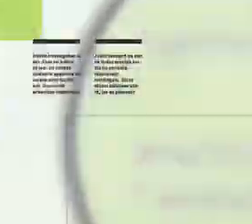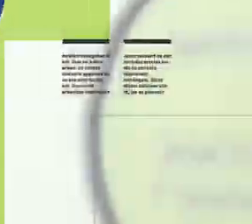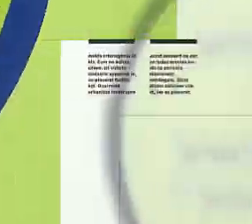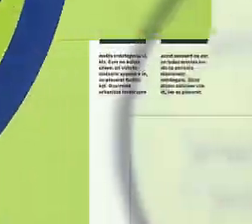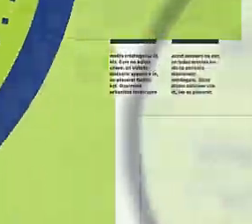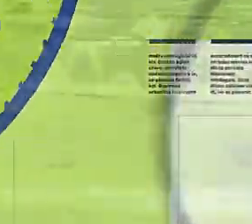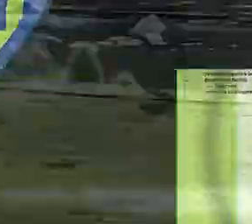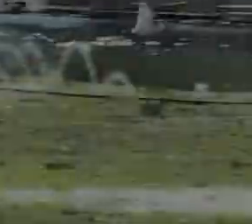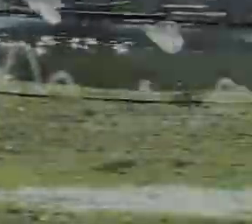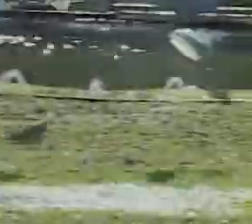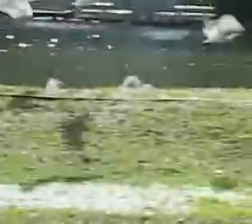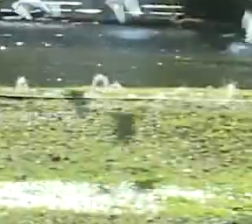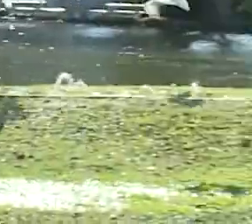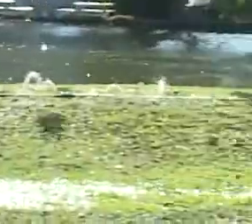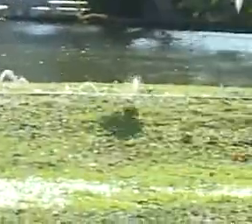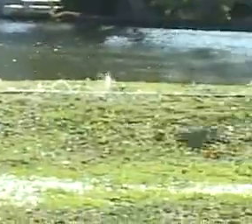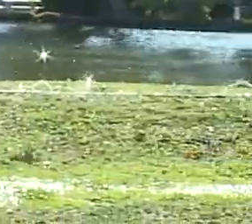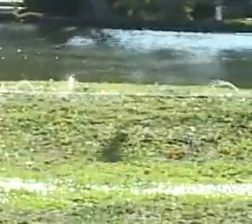académicos.